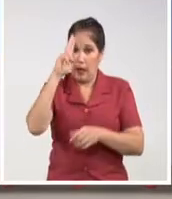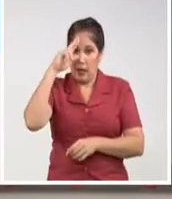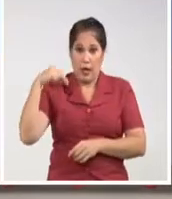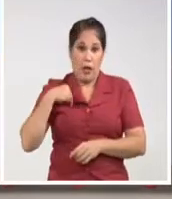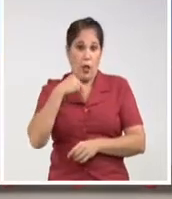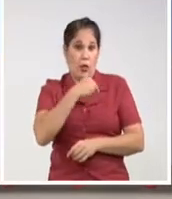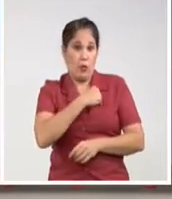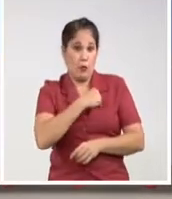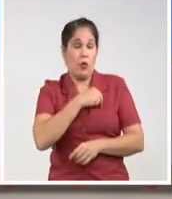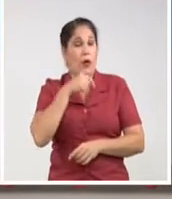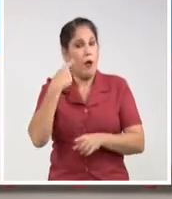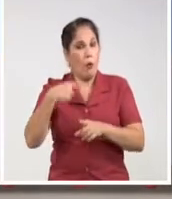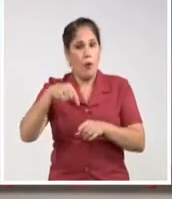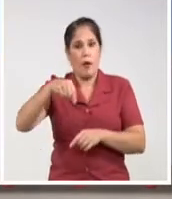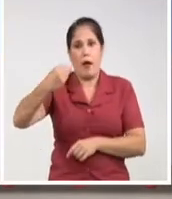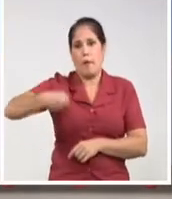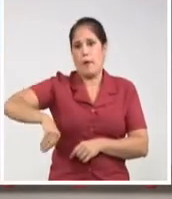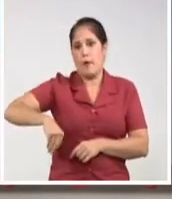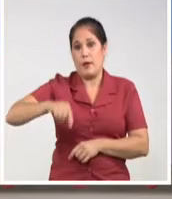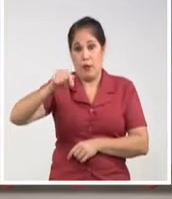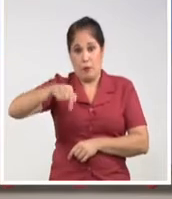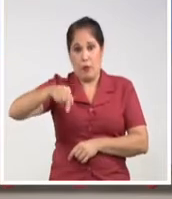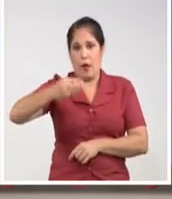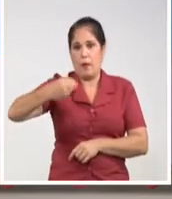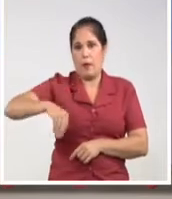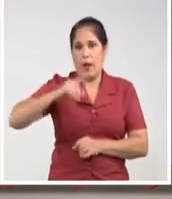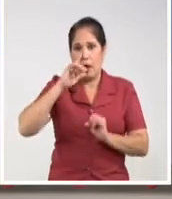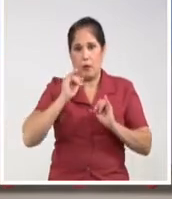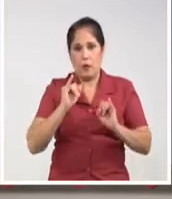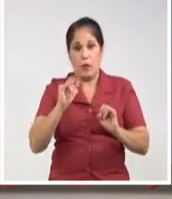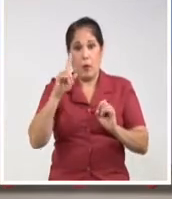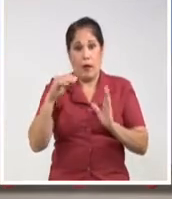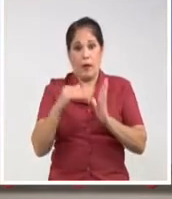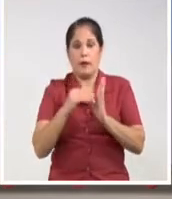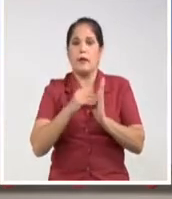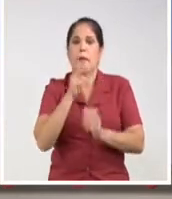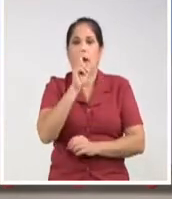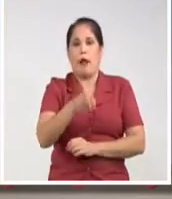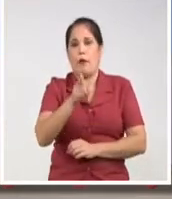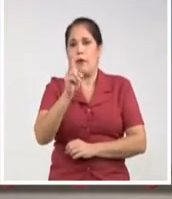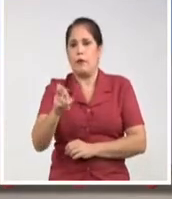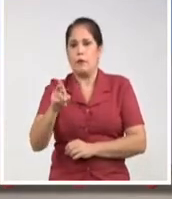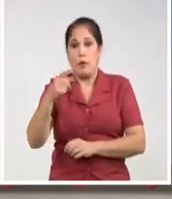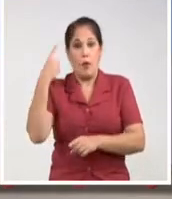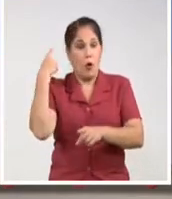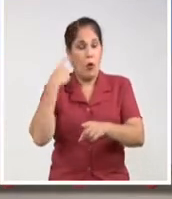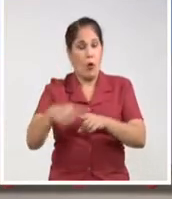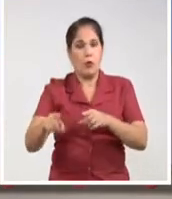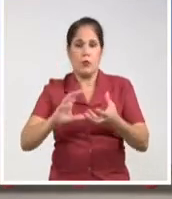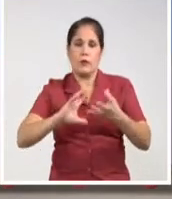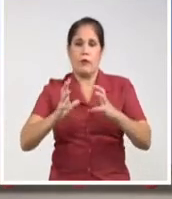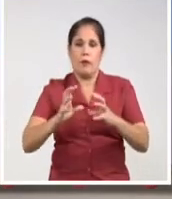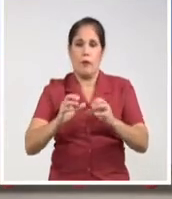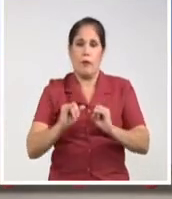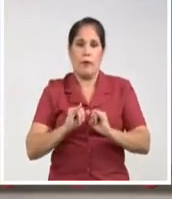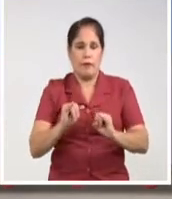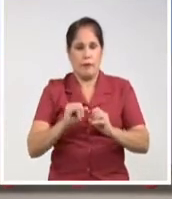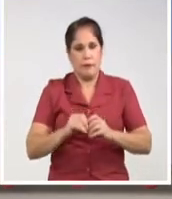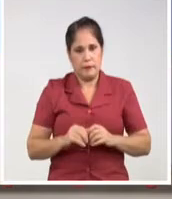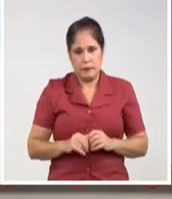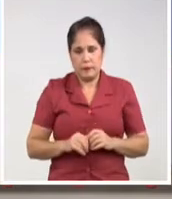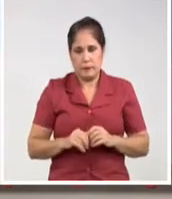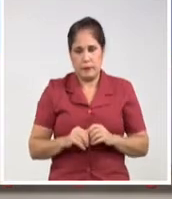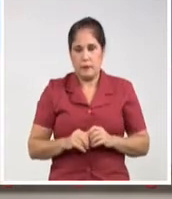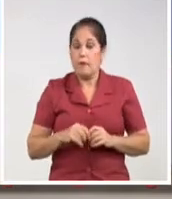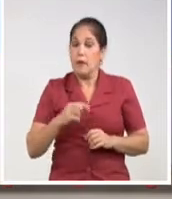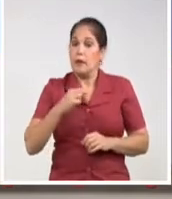doctora Lena, quisimos aprovechar la teleaudiencia del noticiero de televisión para orientar, que es otra de las misiones de la comunicación pública. Yo